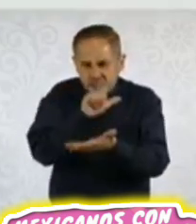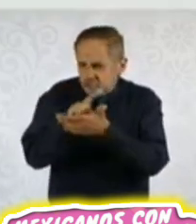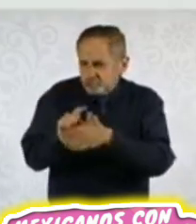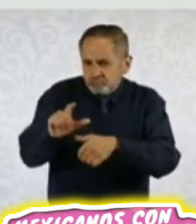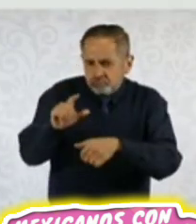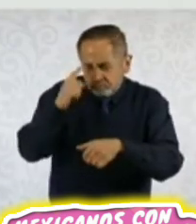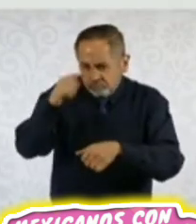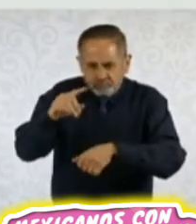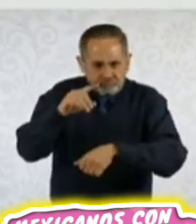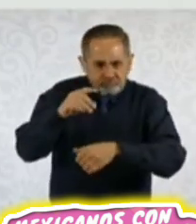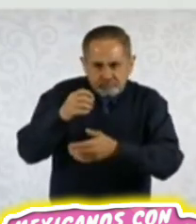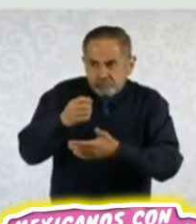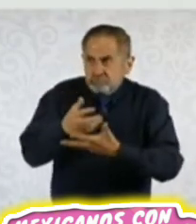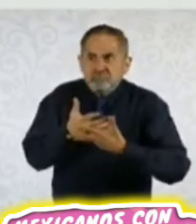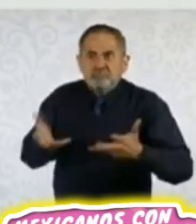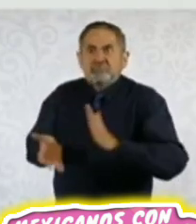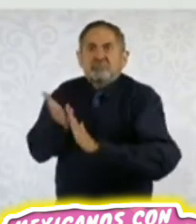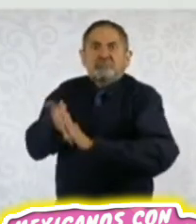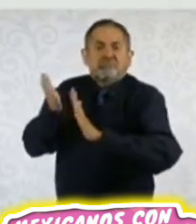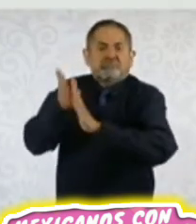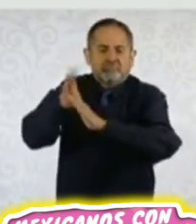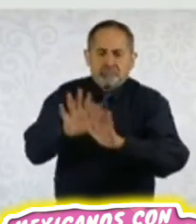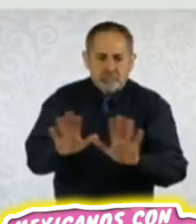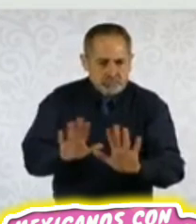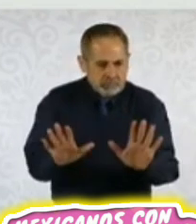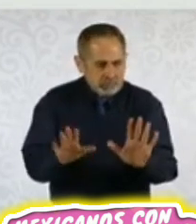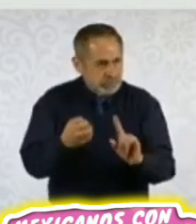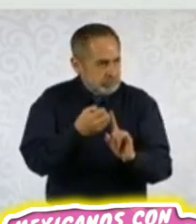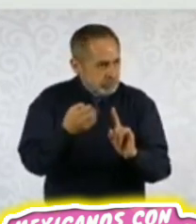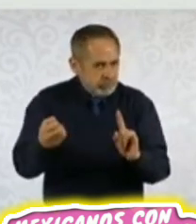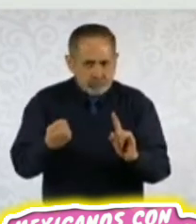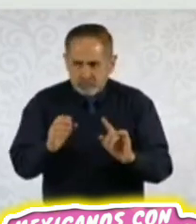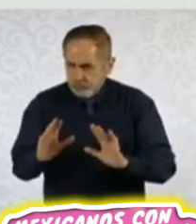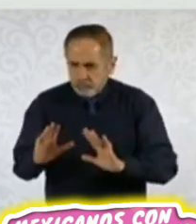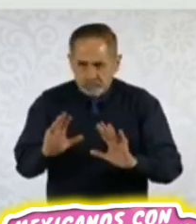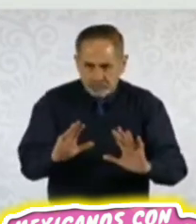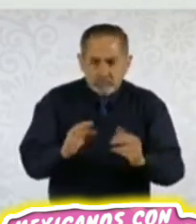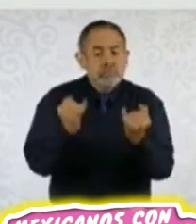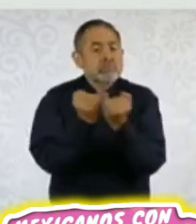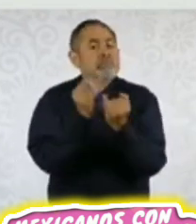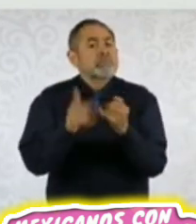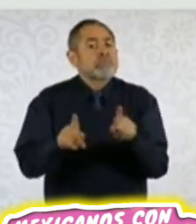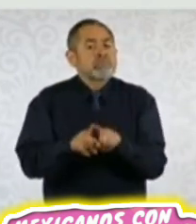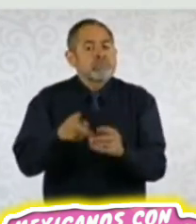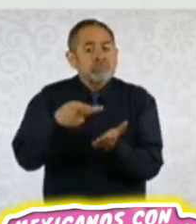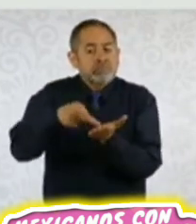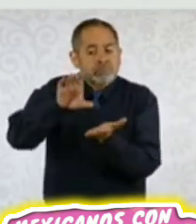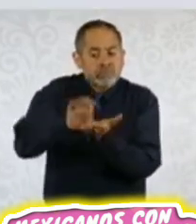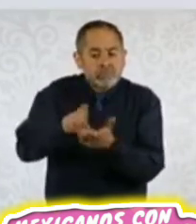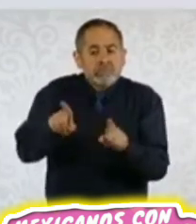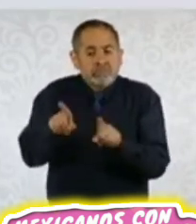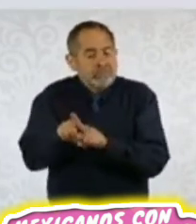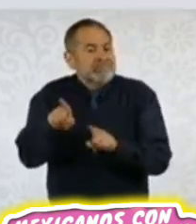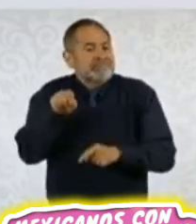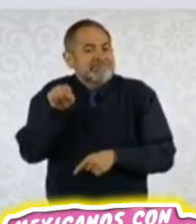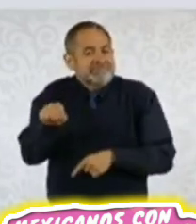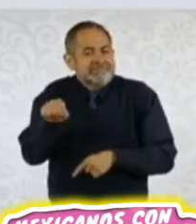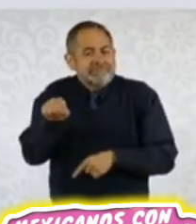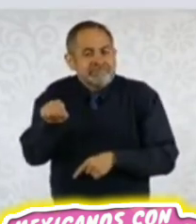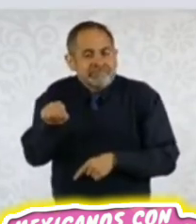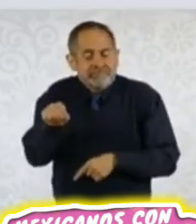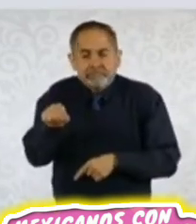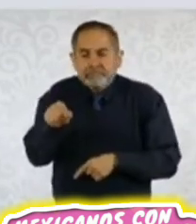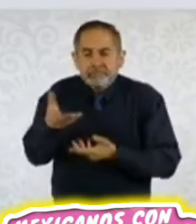crezca desordenadamente. Y el caso de Playa del Carmen pues también tiene que ver no solamente con poder resolver los problemas